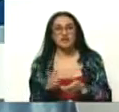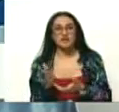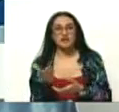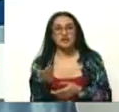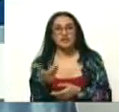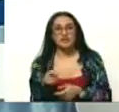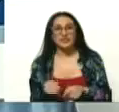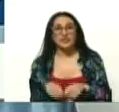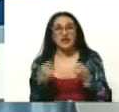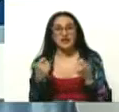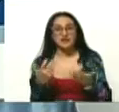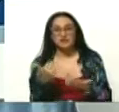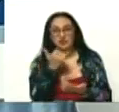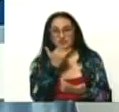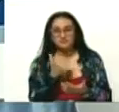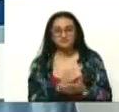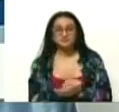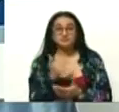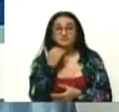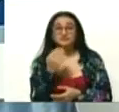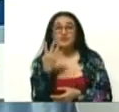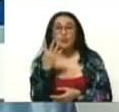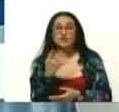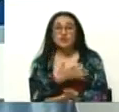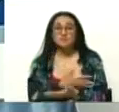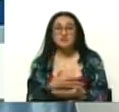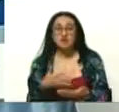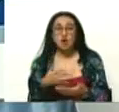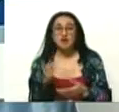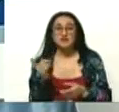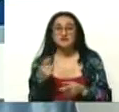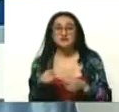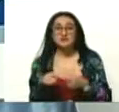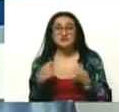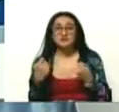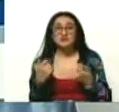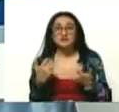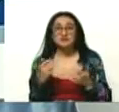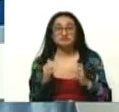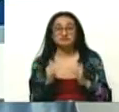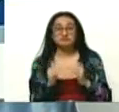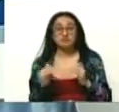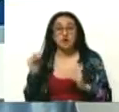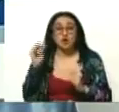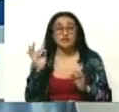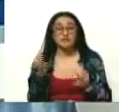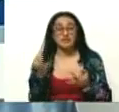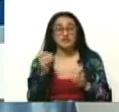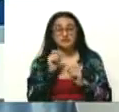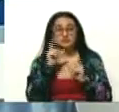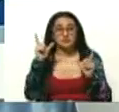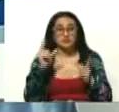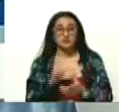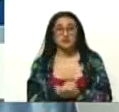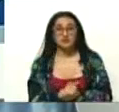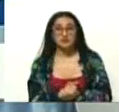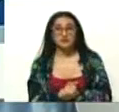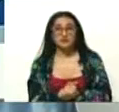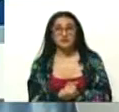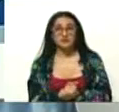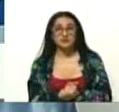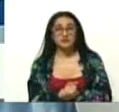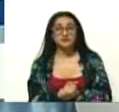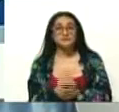Casi 4 millones de actuaciones, eso realmente es una cifra sorprendente. Y eso incluye